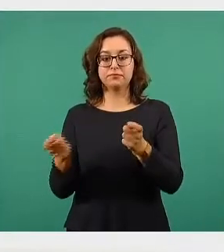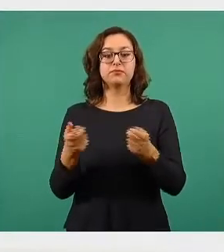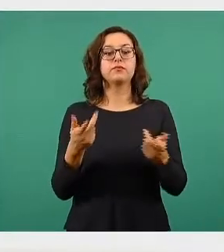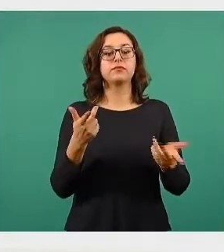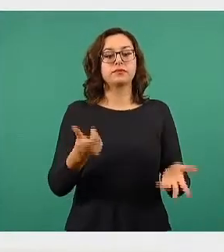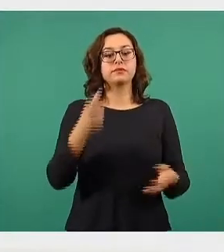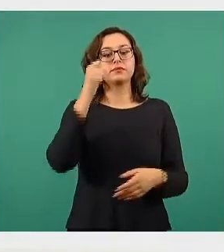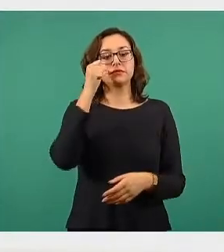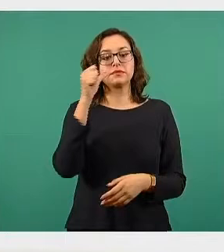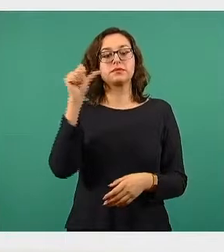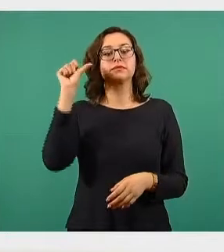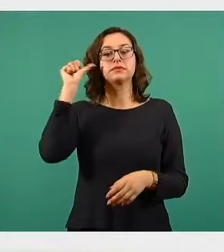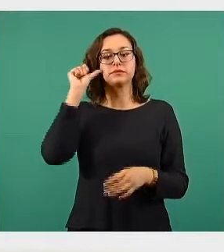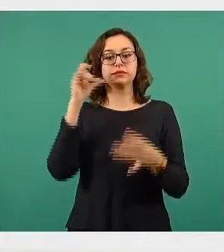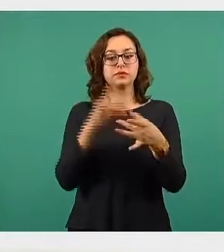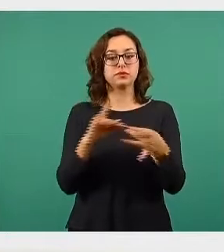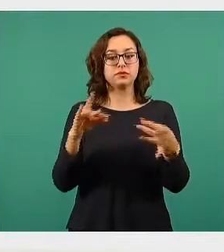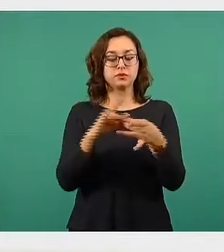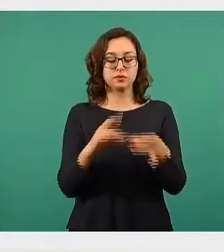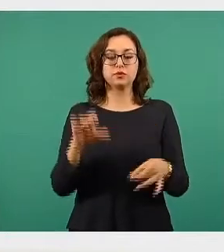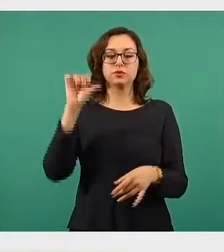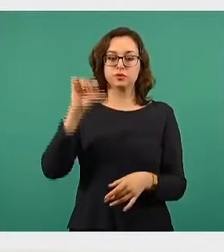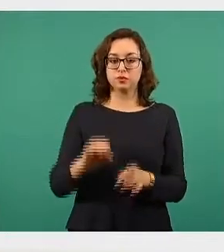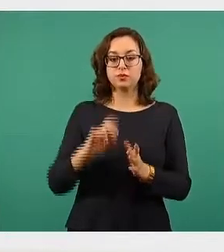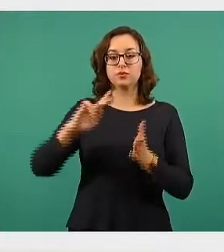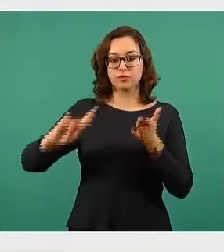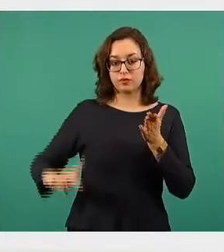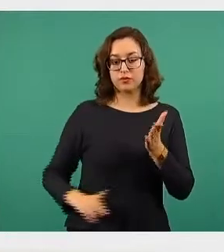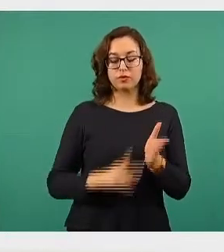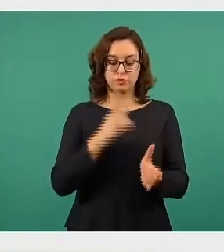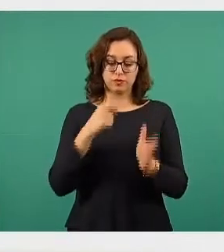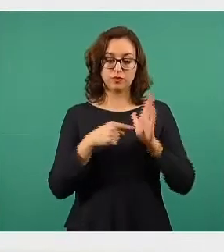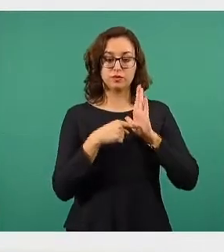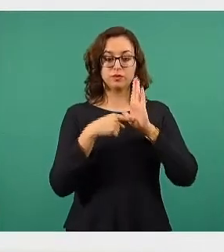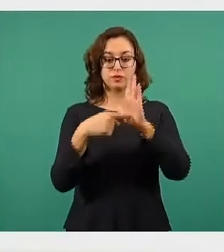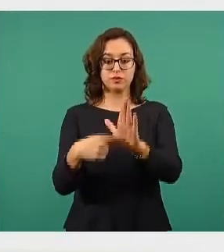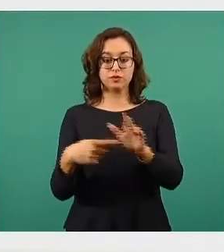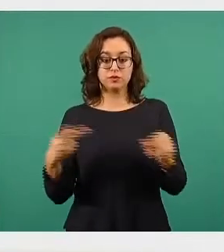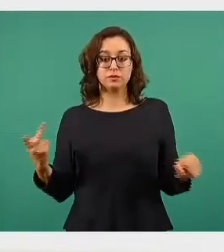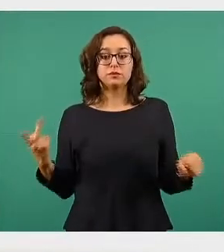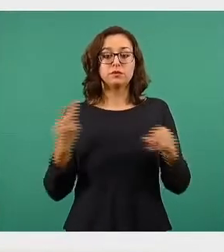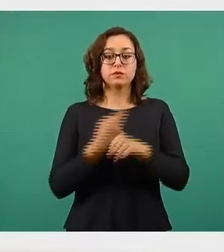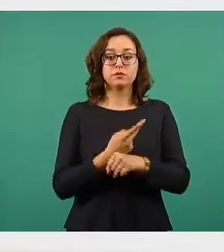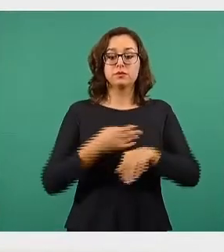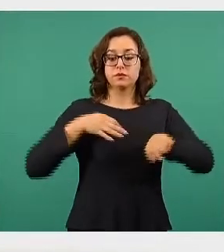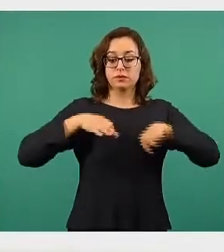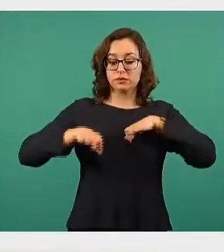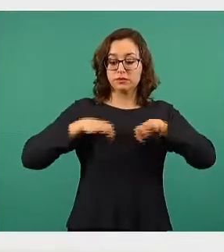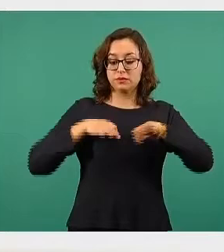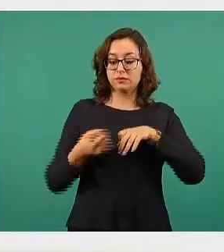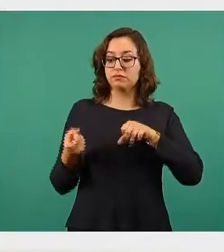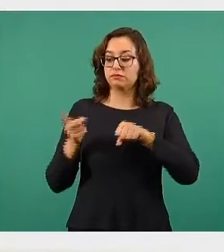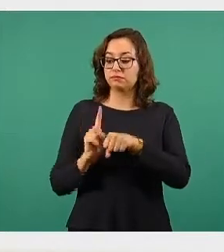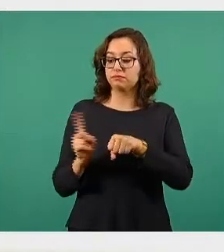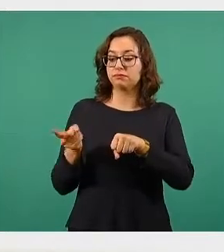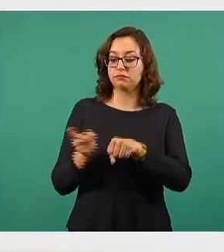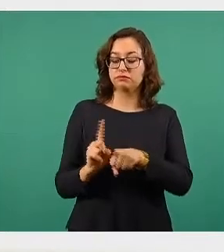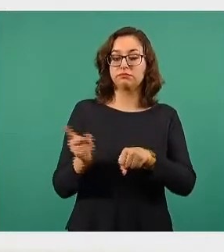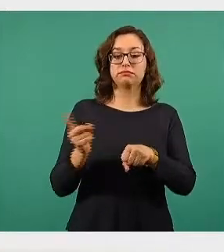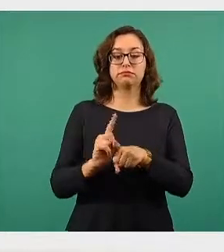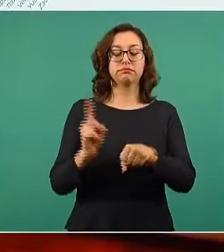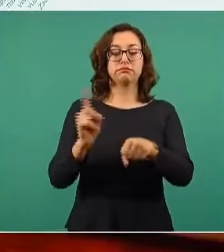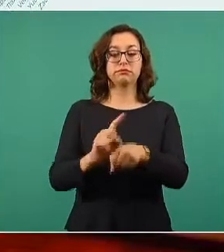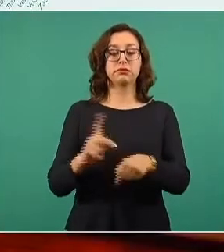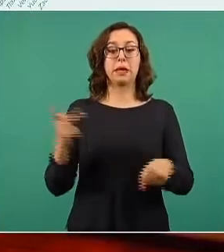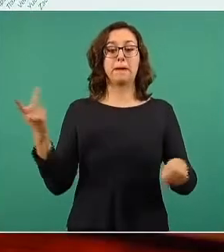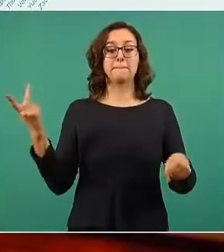hoy lo retomo, para ilustrar la diversidad del trabajo que va ocurriendo en el territorio. Las